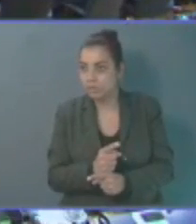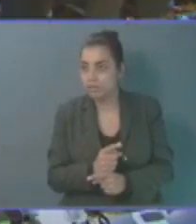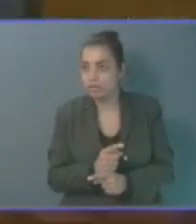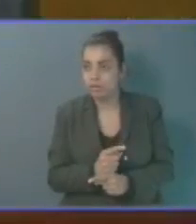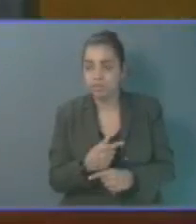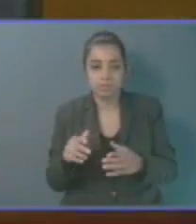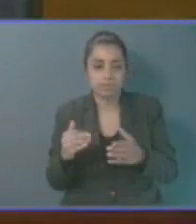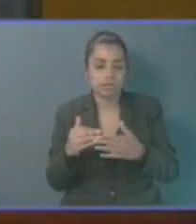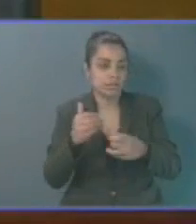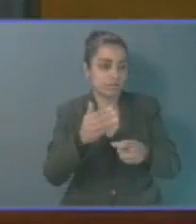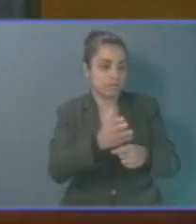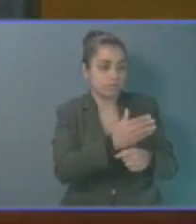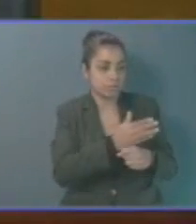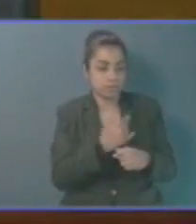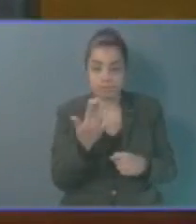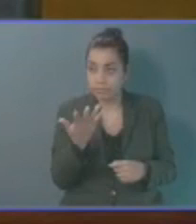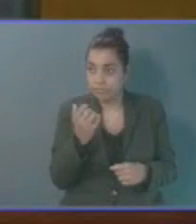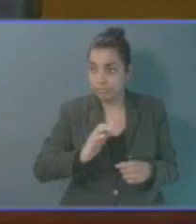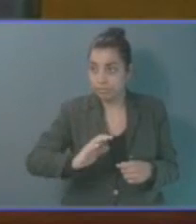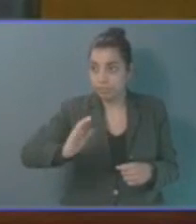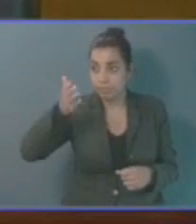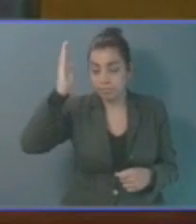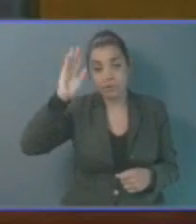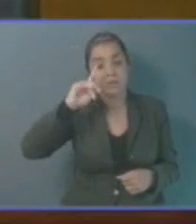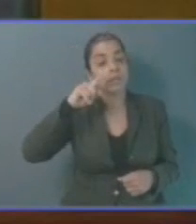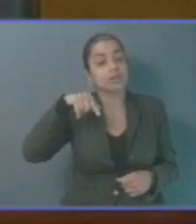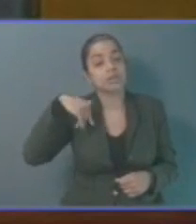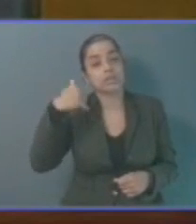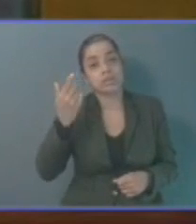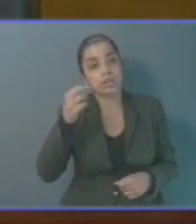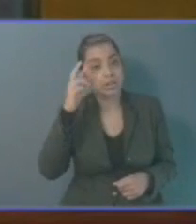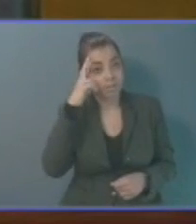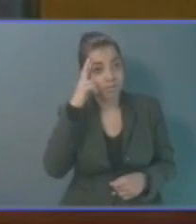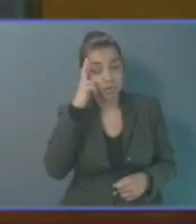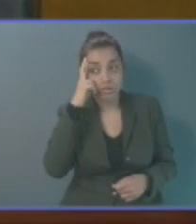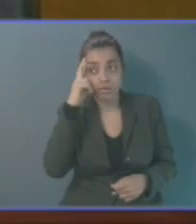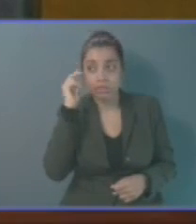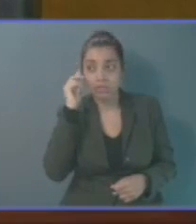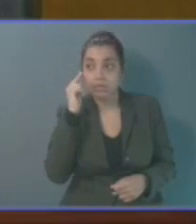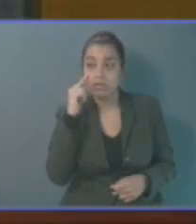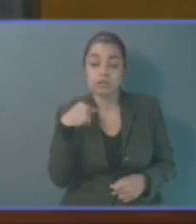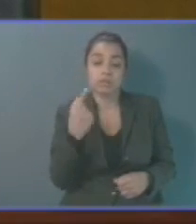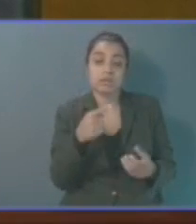los grupos parlamentarios que quienes se anoten, obviamente van a tener el tiempo de acuerdo al reglamento.